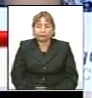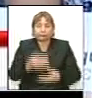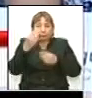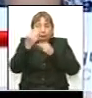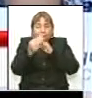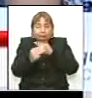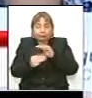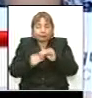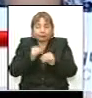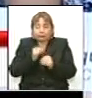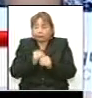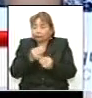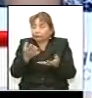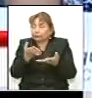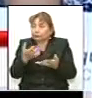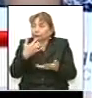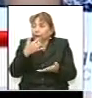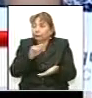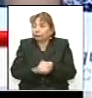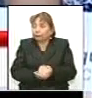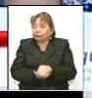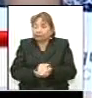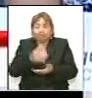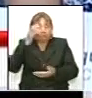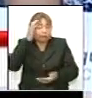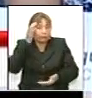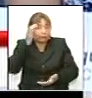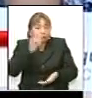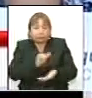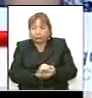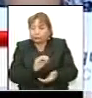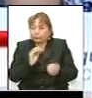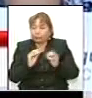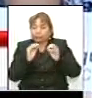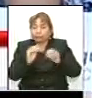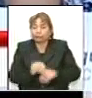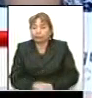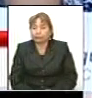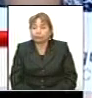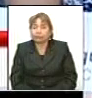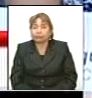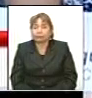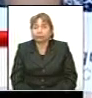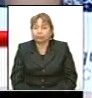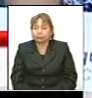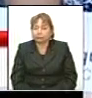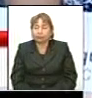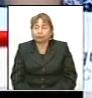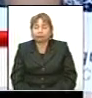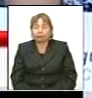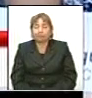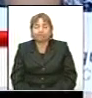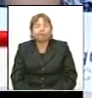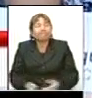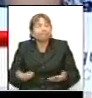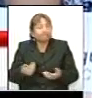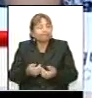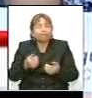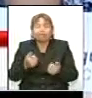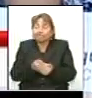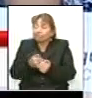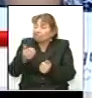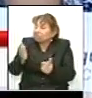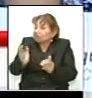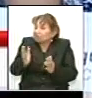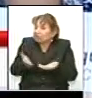yo qué es lo que está pasando o sea hemos sido el ministerio estamos atrás por ahí